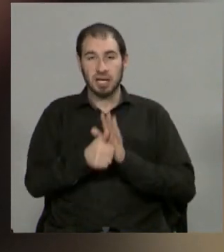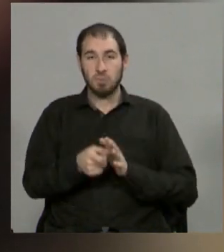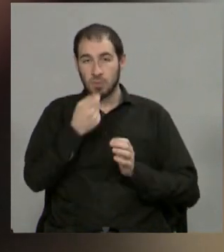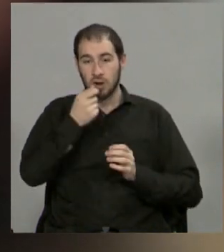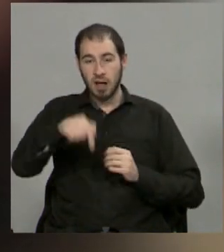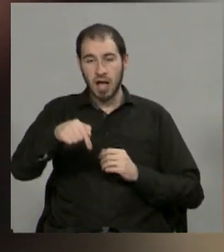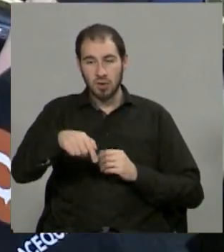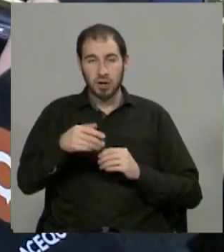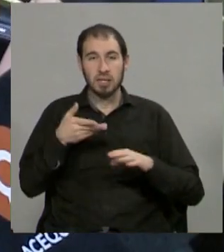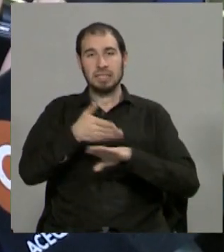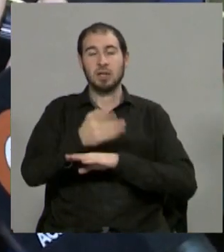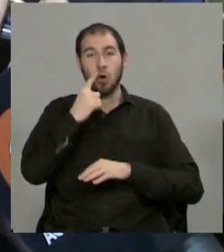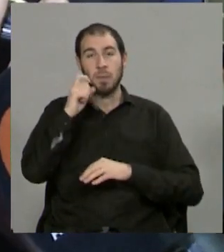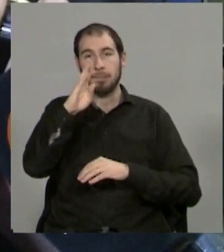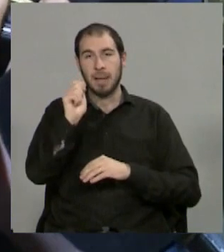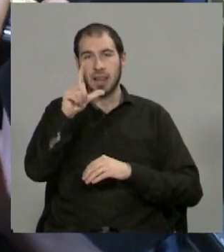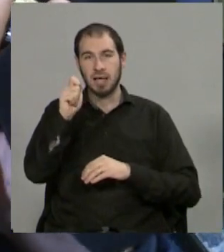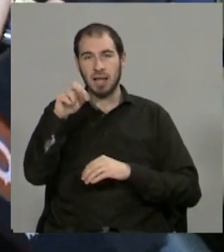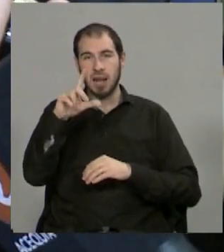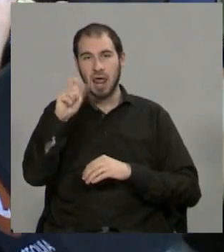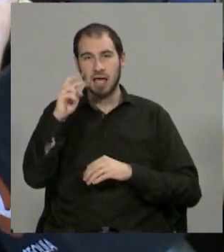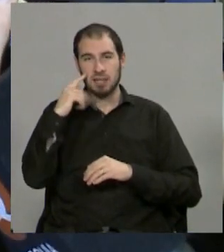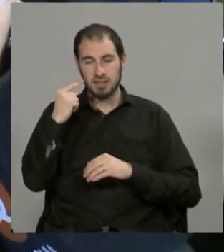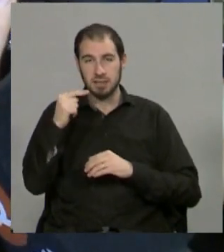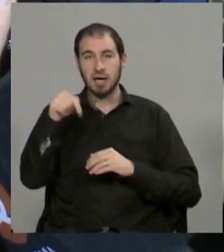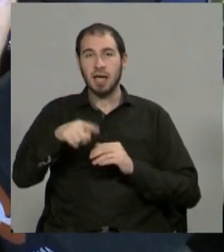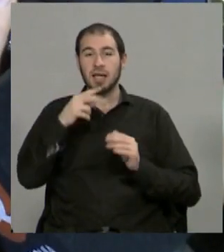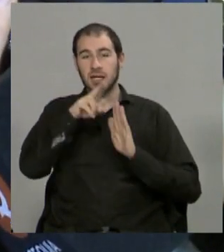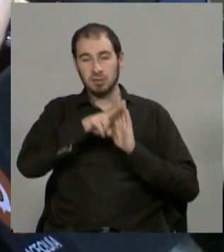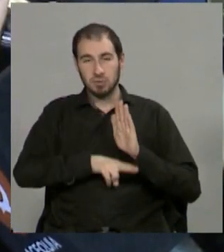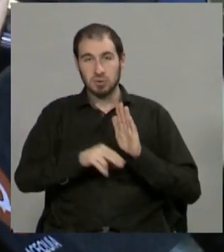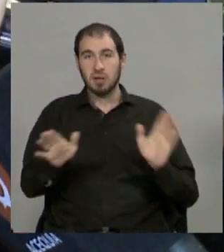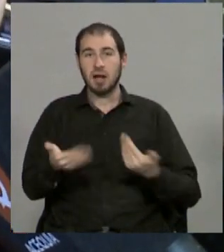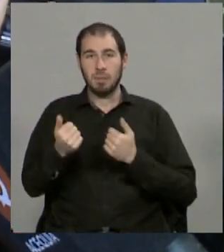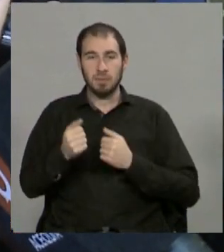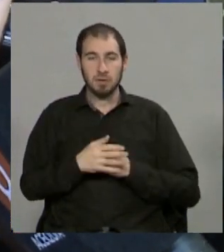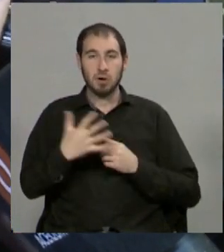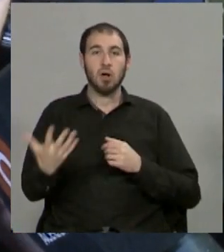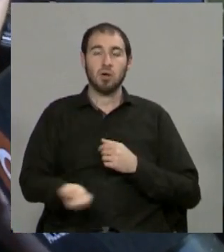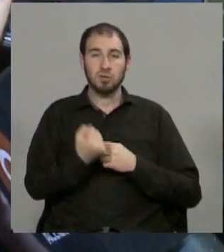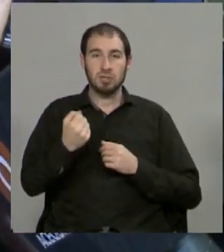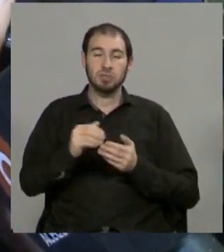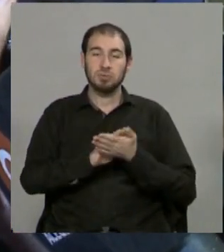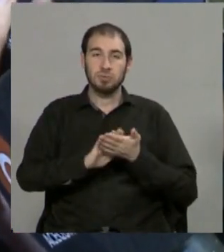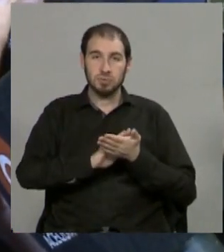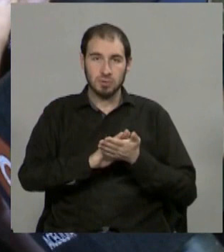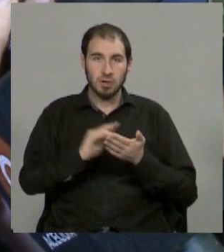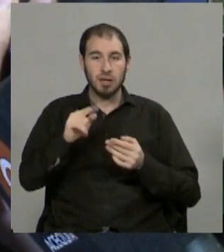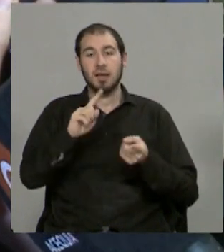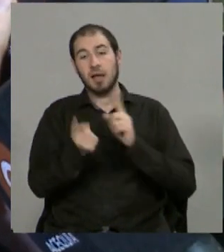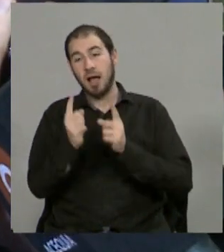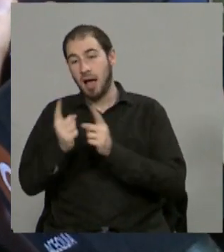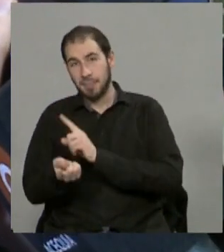en este momento está interviniendo el doctor Bancalari y así hemos hecho una resolución rápidamente y logramos una solución que puede ir